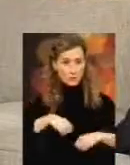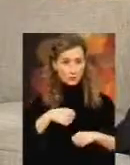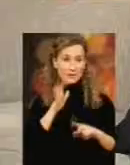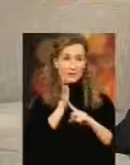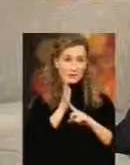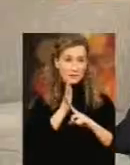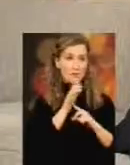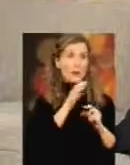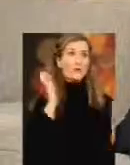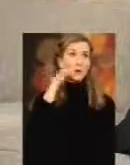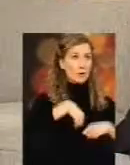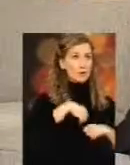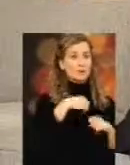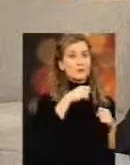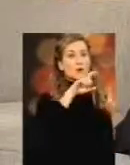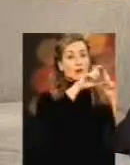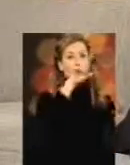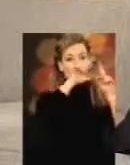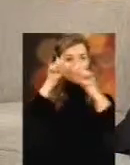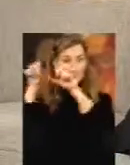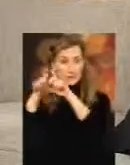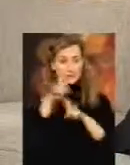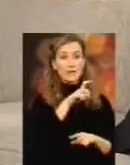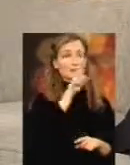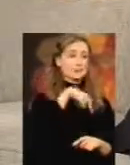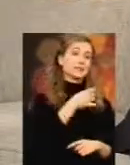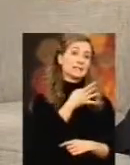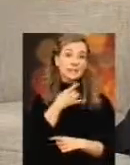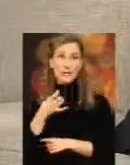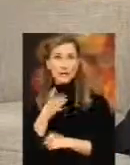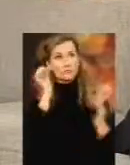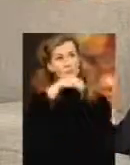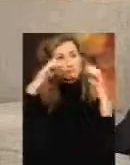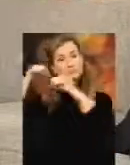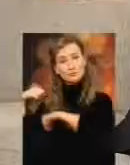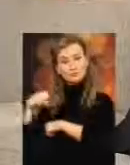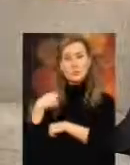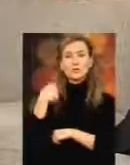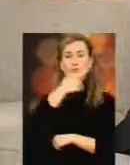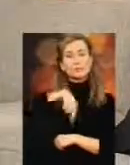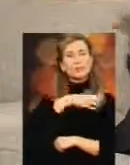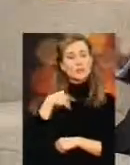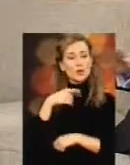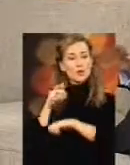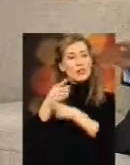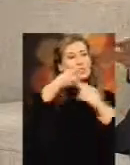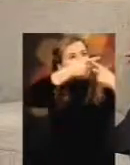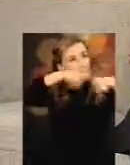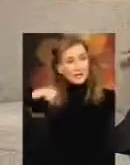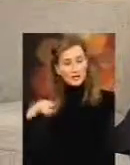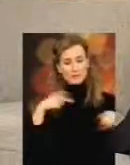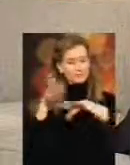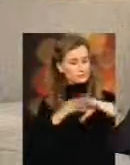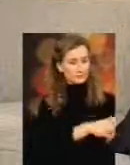Castilla-La Mancha, un acuerdo con empresarios, con sindicatos, en el cual hemos decidido dejar a un lado